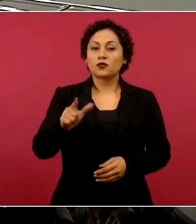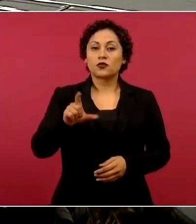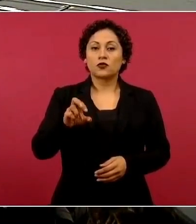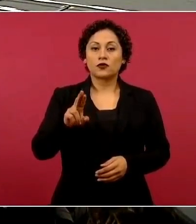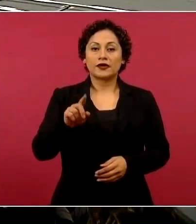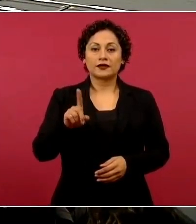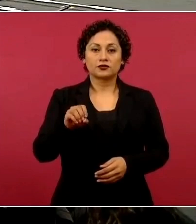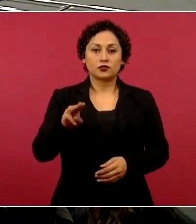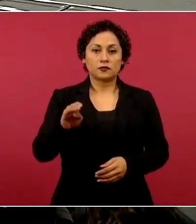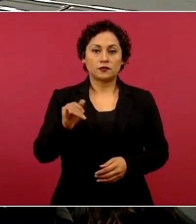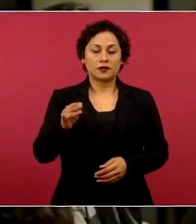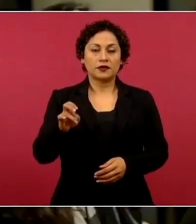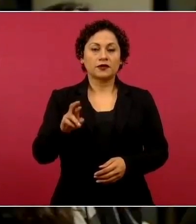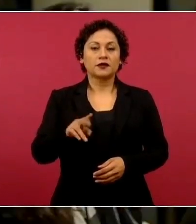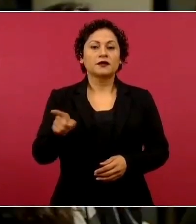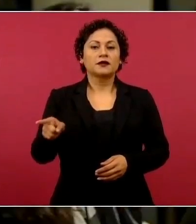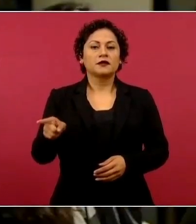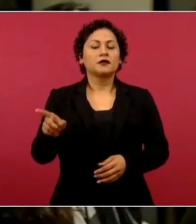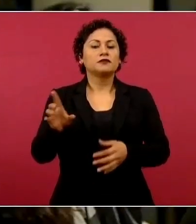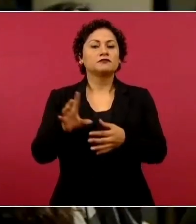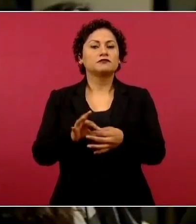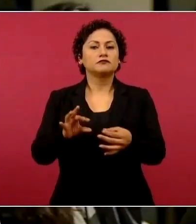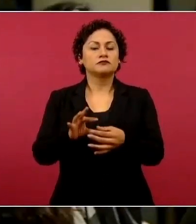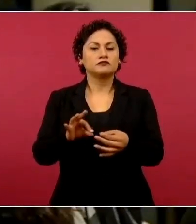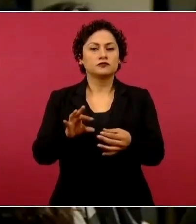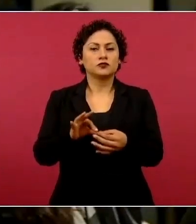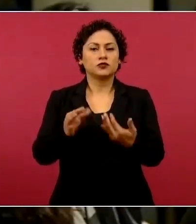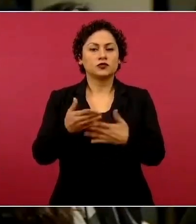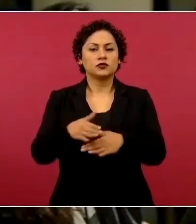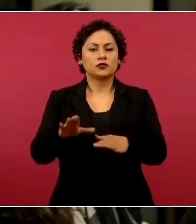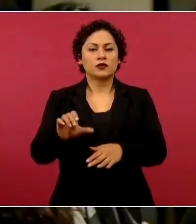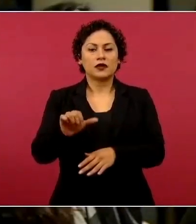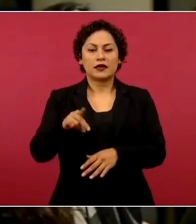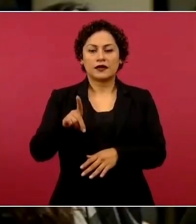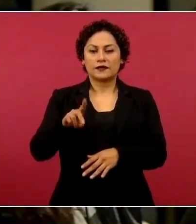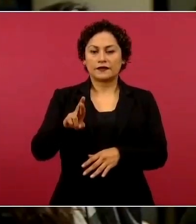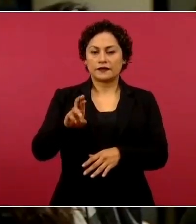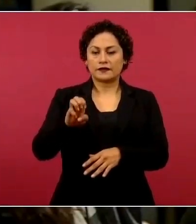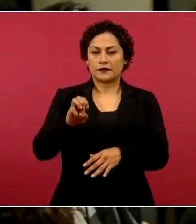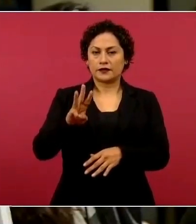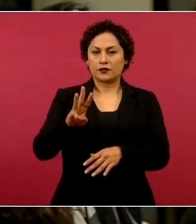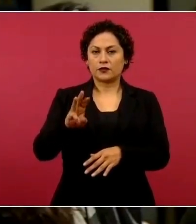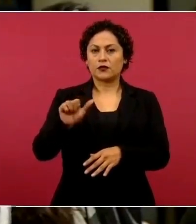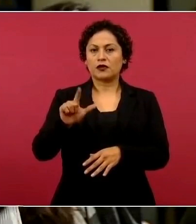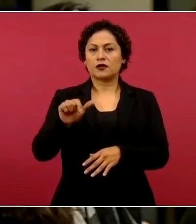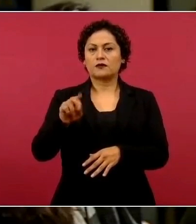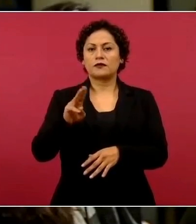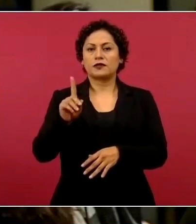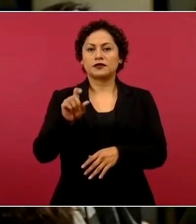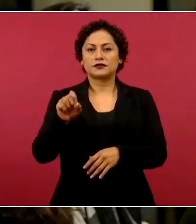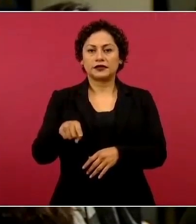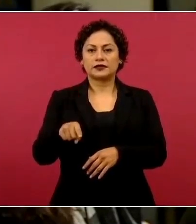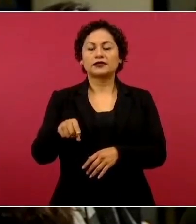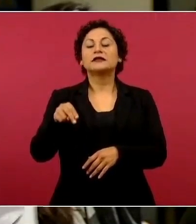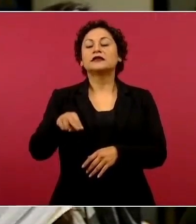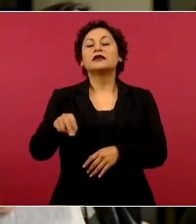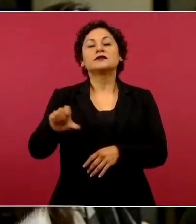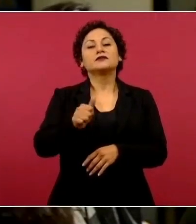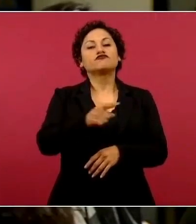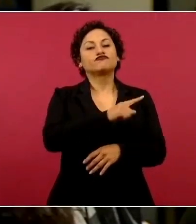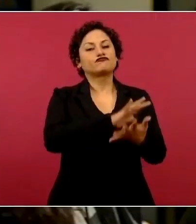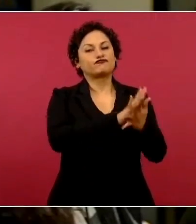que planteó las defecciones de Andreu Almazán y las complicidades que buscaba en Estados Unidos, y la